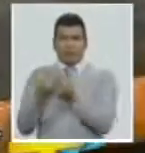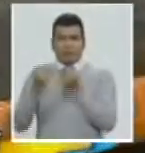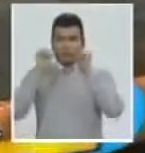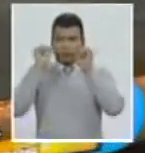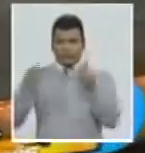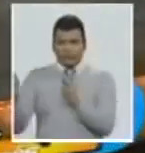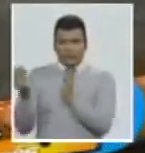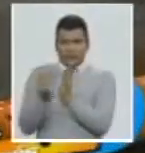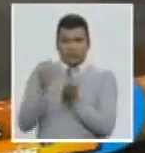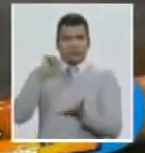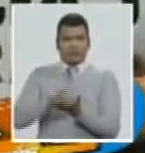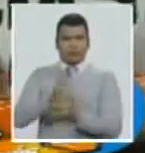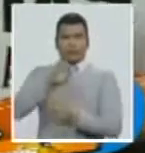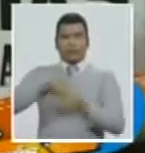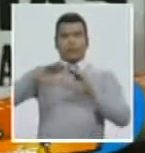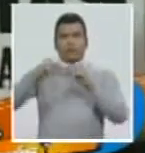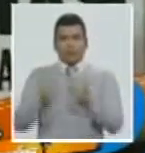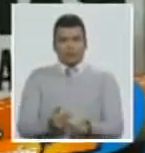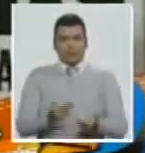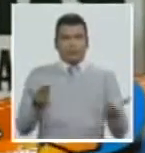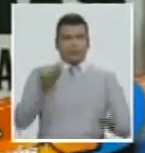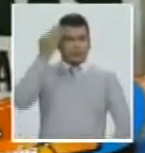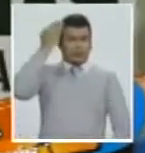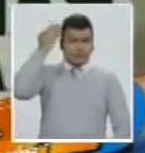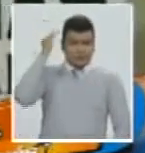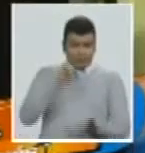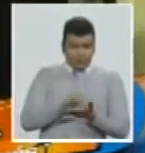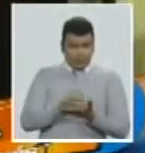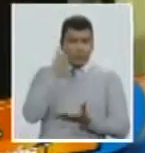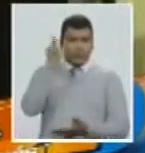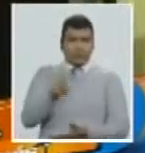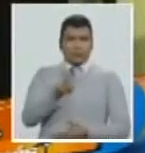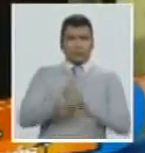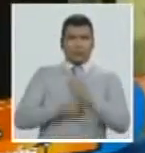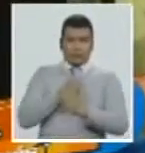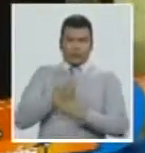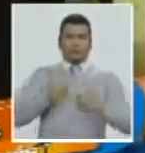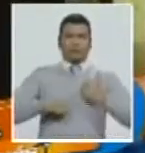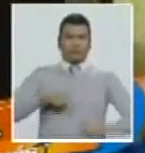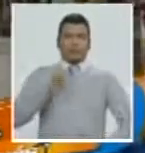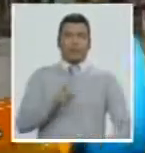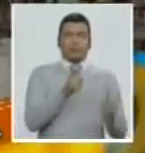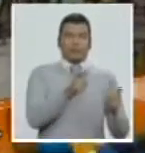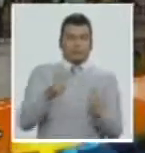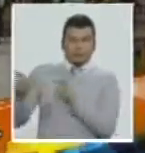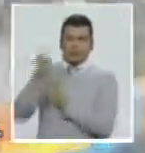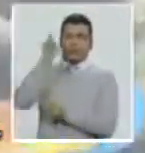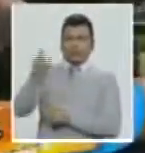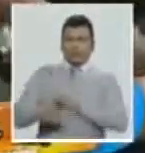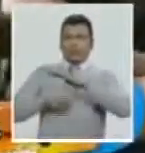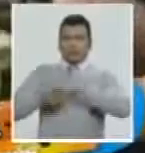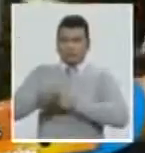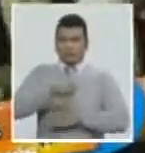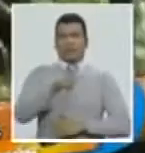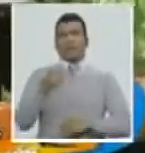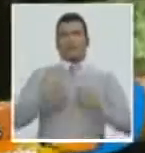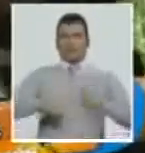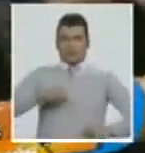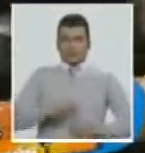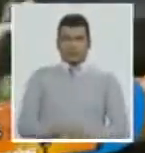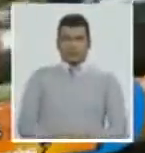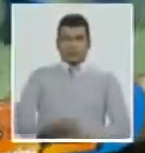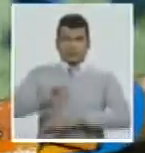en el Cerrito, una niña de 2 años resultó herida en medio de una balacera propiciada por sicarios que asesinaron a un hombre. Cabecilla